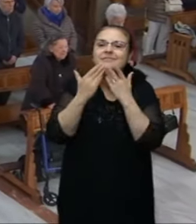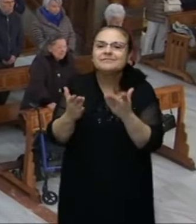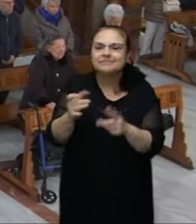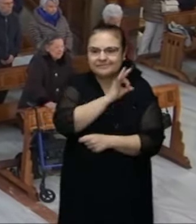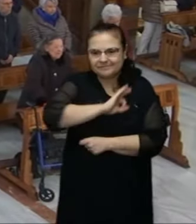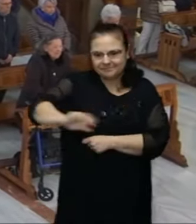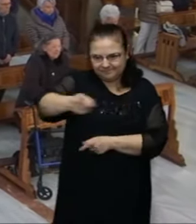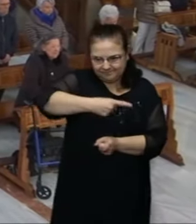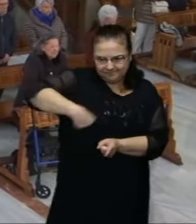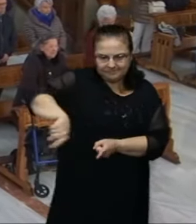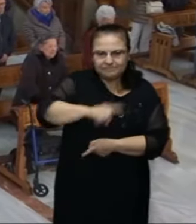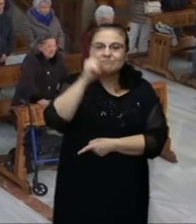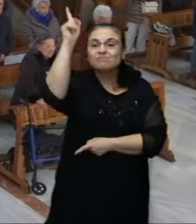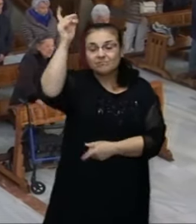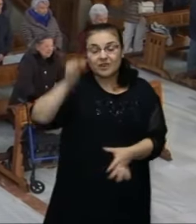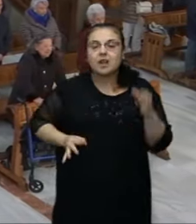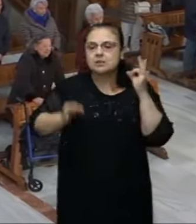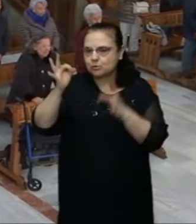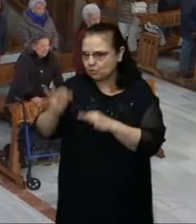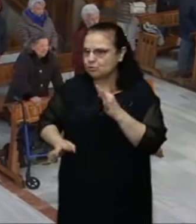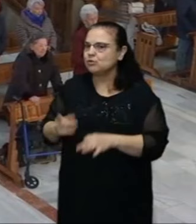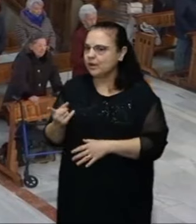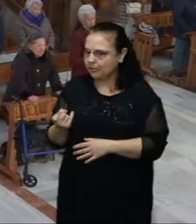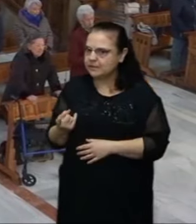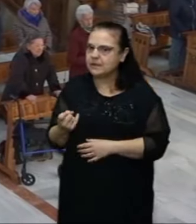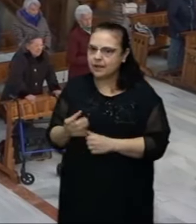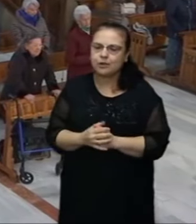Demos gracias al Señor nuestro Dios.